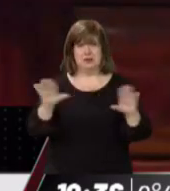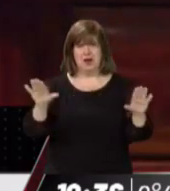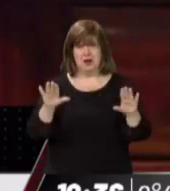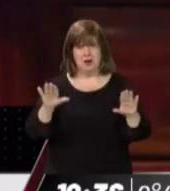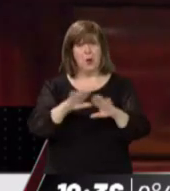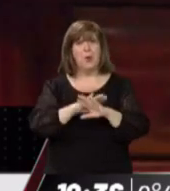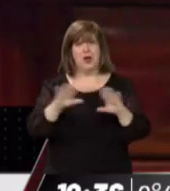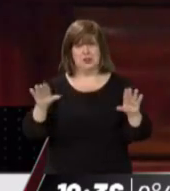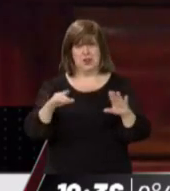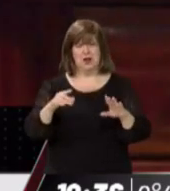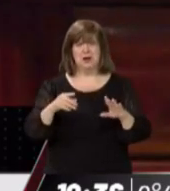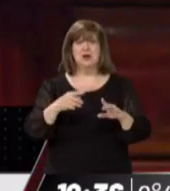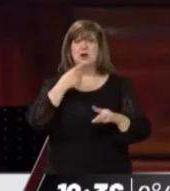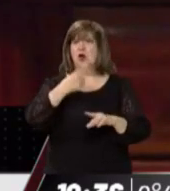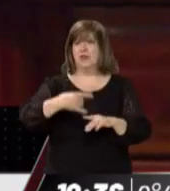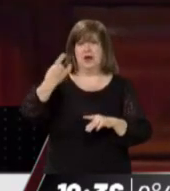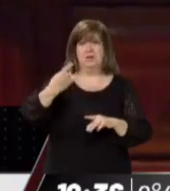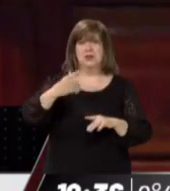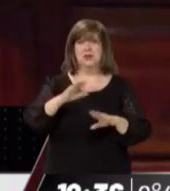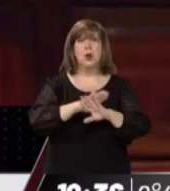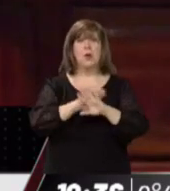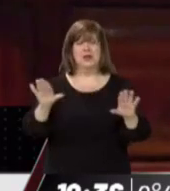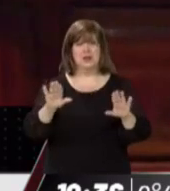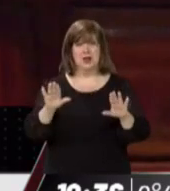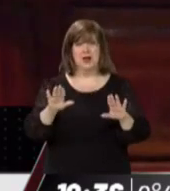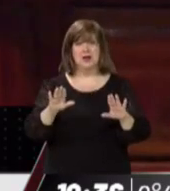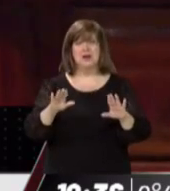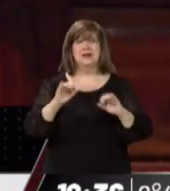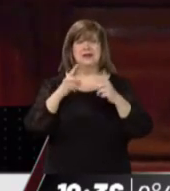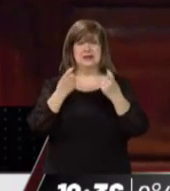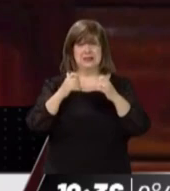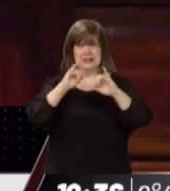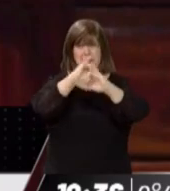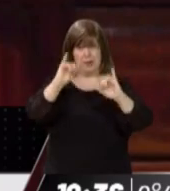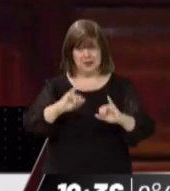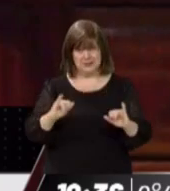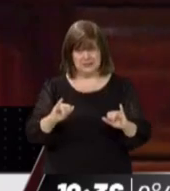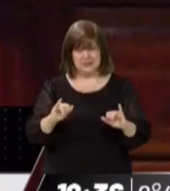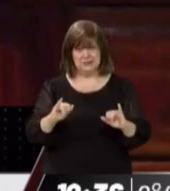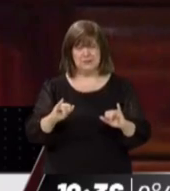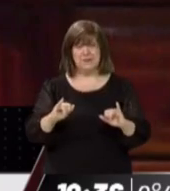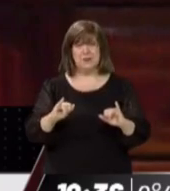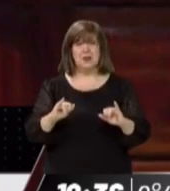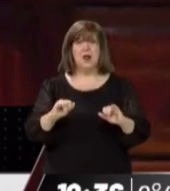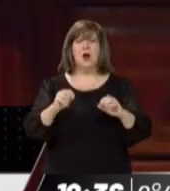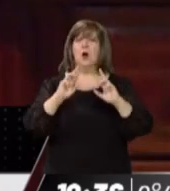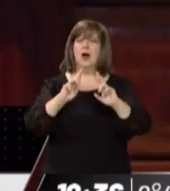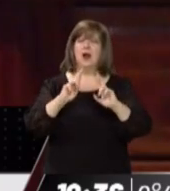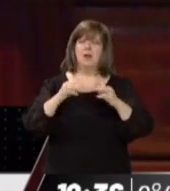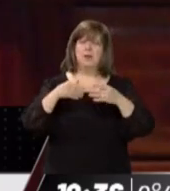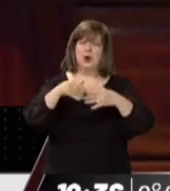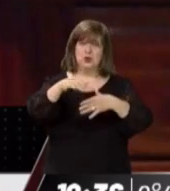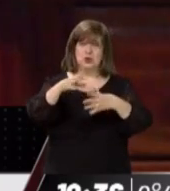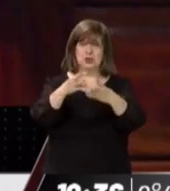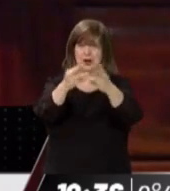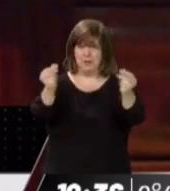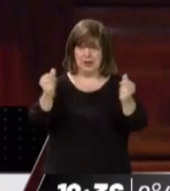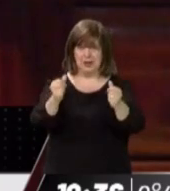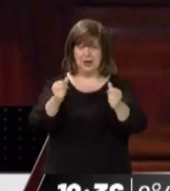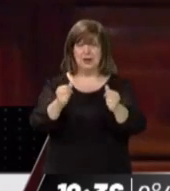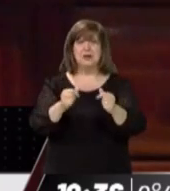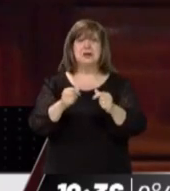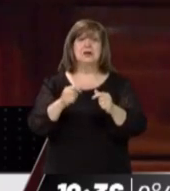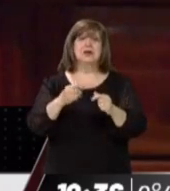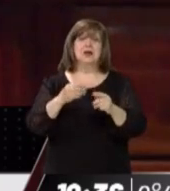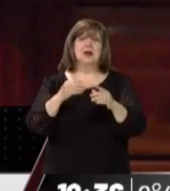basta basta porque se merece tener un poquito de paz los chicos y esperemos que pronto termine todo esto y estamos muy